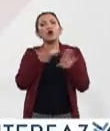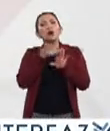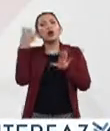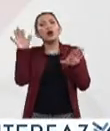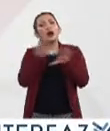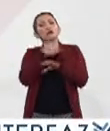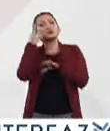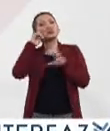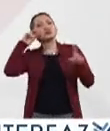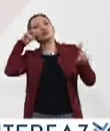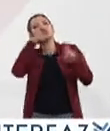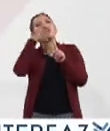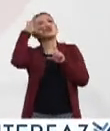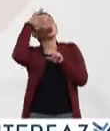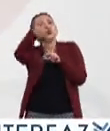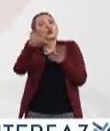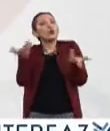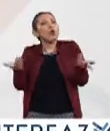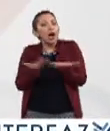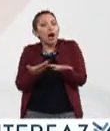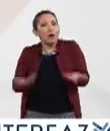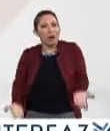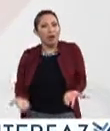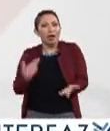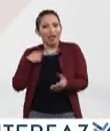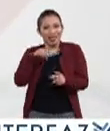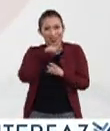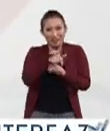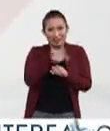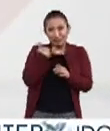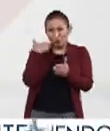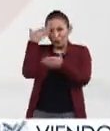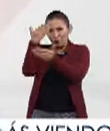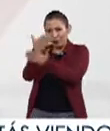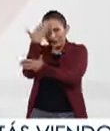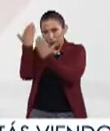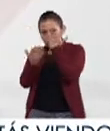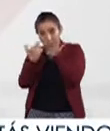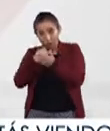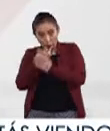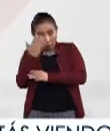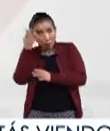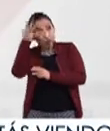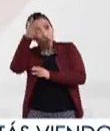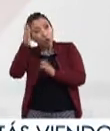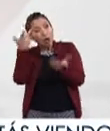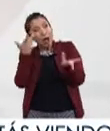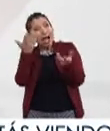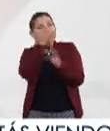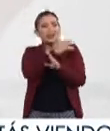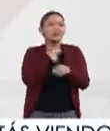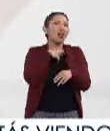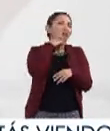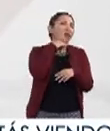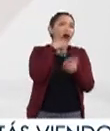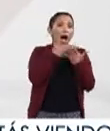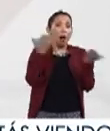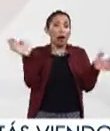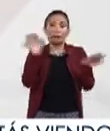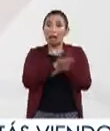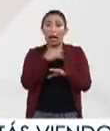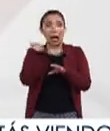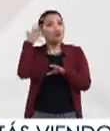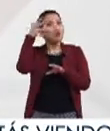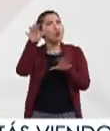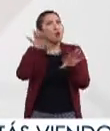tu perspectiva de tu futuro. Es decir, después de que tuviste esta oportunidad, ¿tienes nuevos planes que antes no considerabas? ¿Cómo